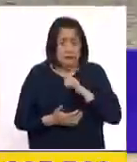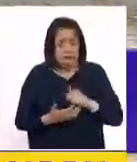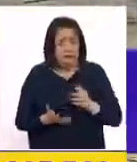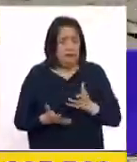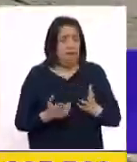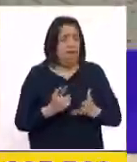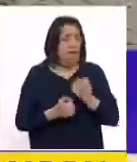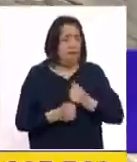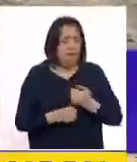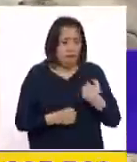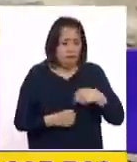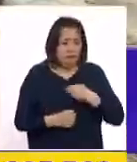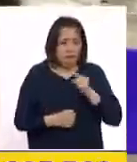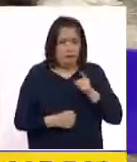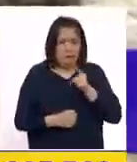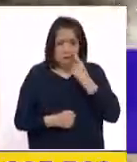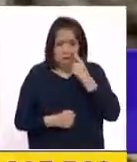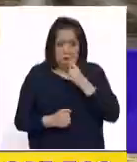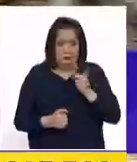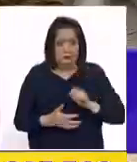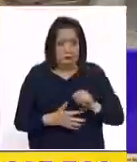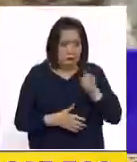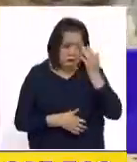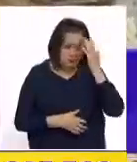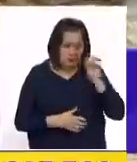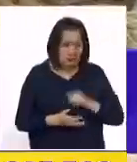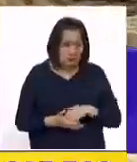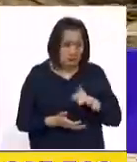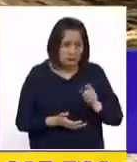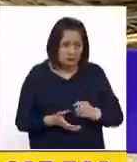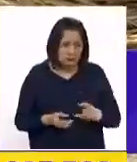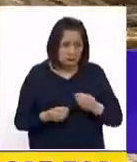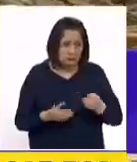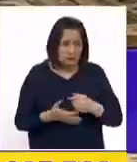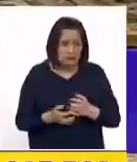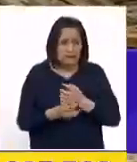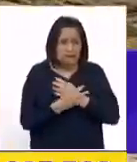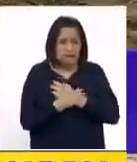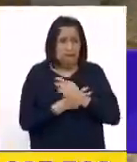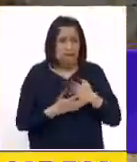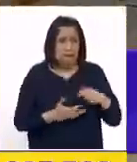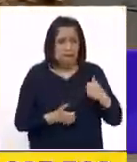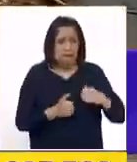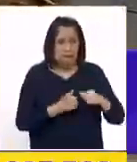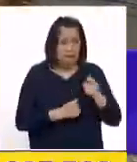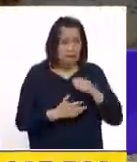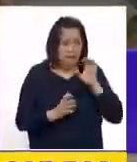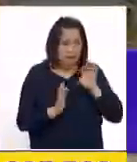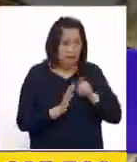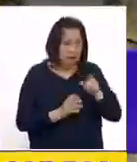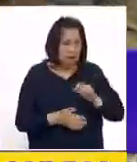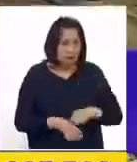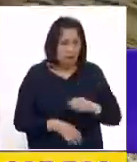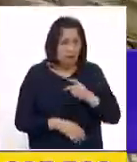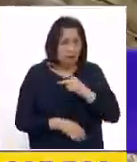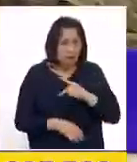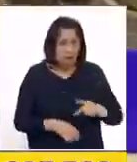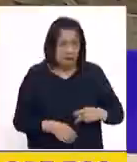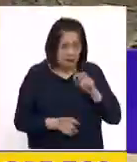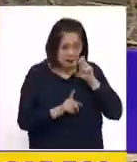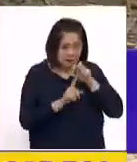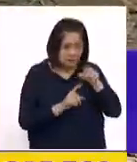Obviamente nosotros somos desconocidos para ellos y ellos ya saben porque les han dado el veneno, han sufrido muchísimo. Por ejemplo, acá está Princesa, que la ven todavía